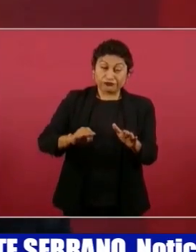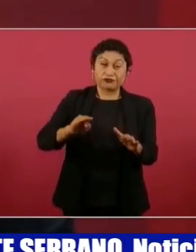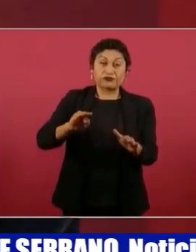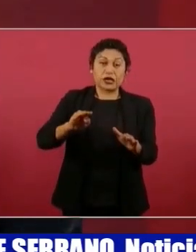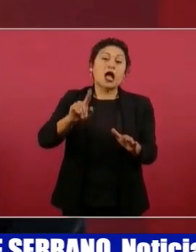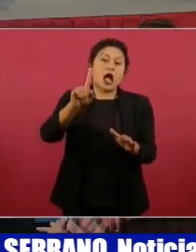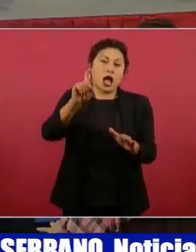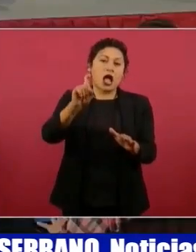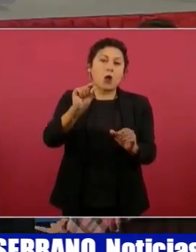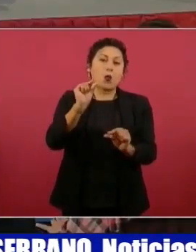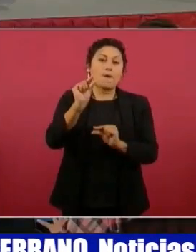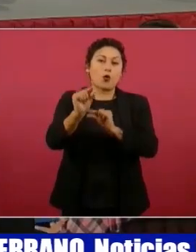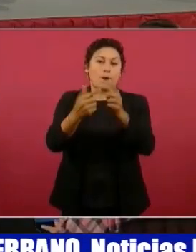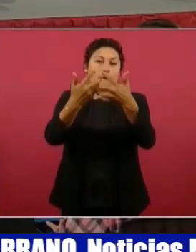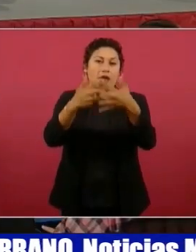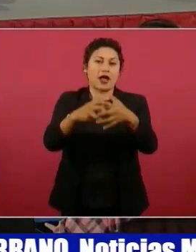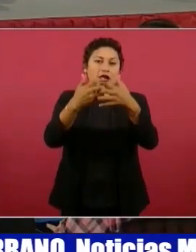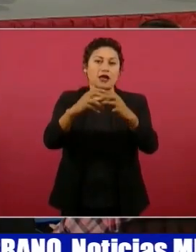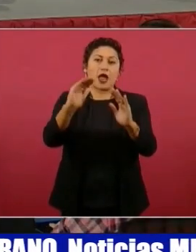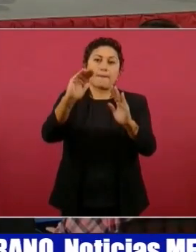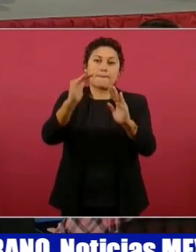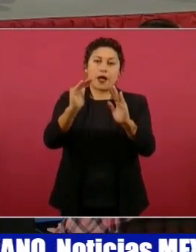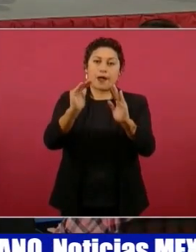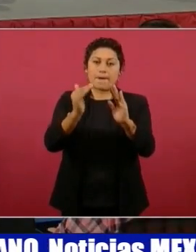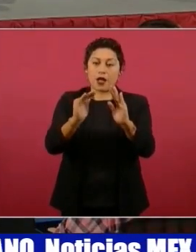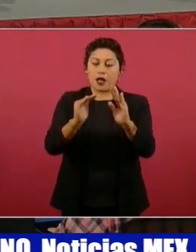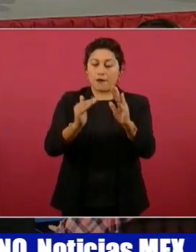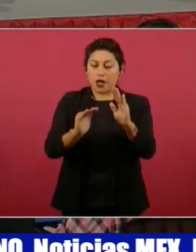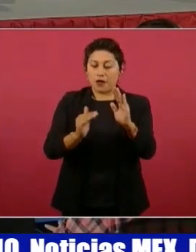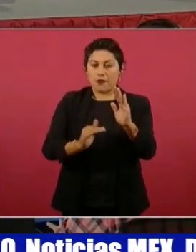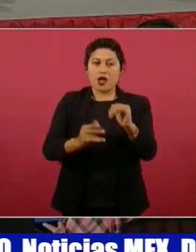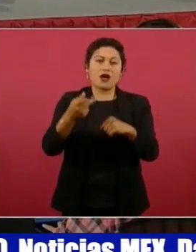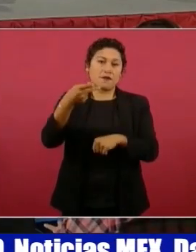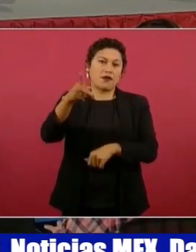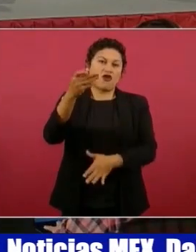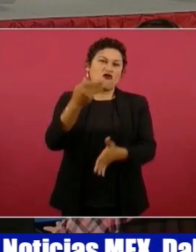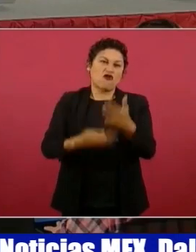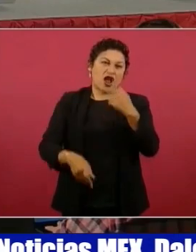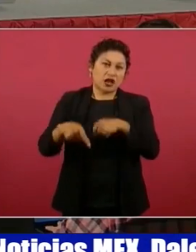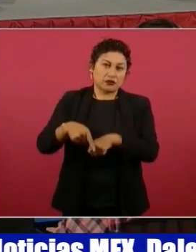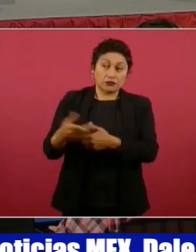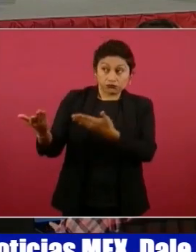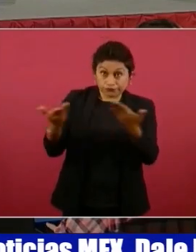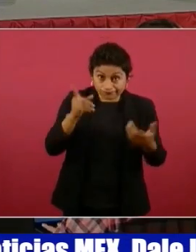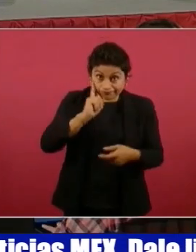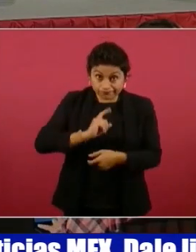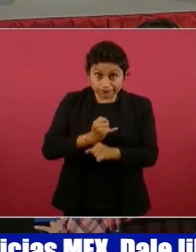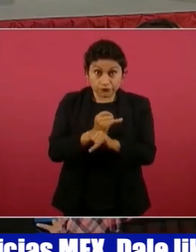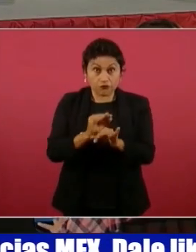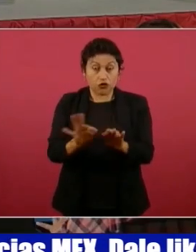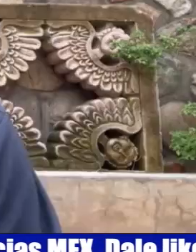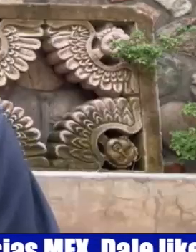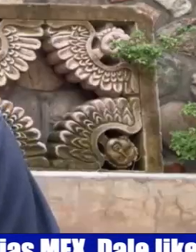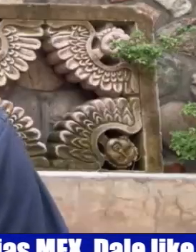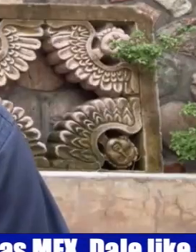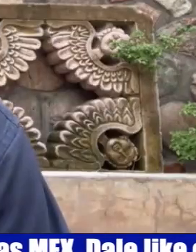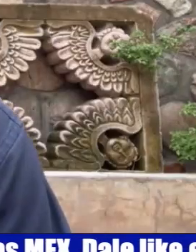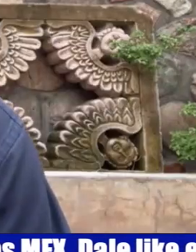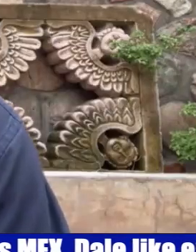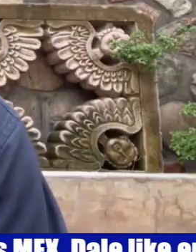todavía falta y nos van a informar ahora. Adelante, adelante. Bueno, en